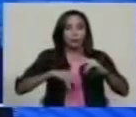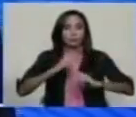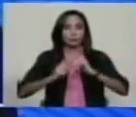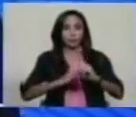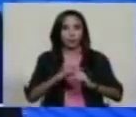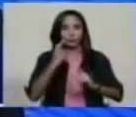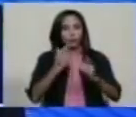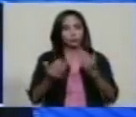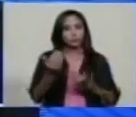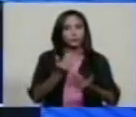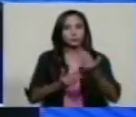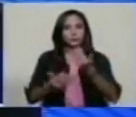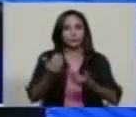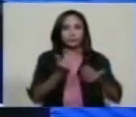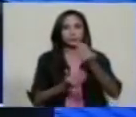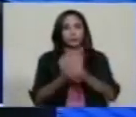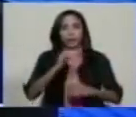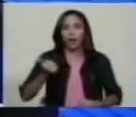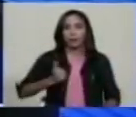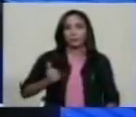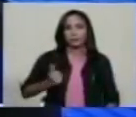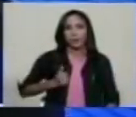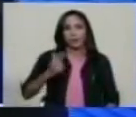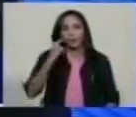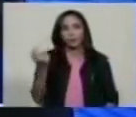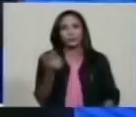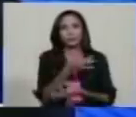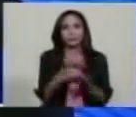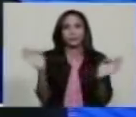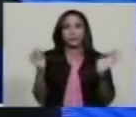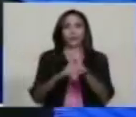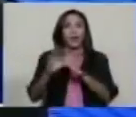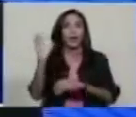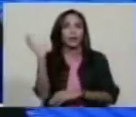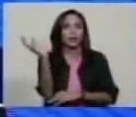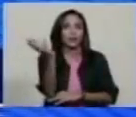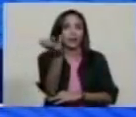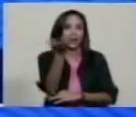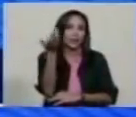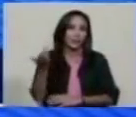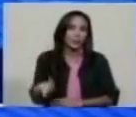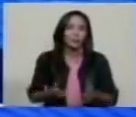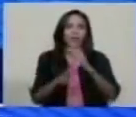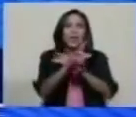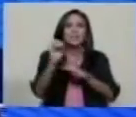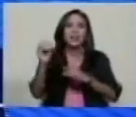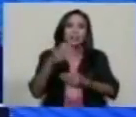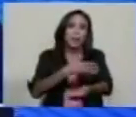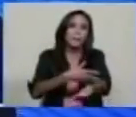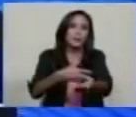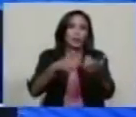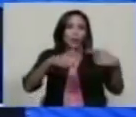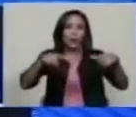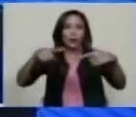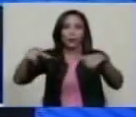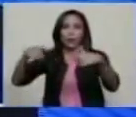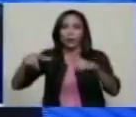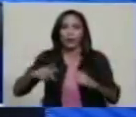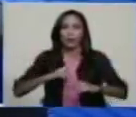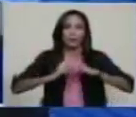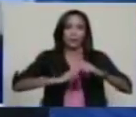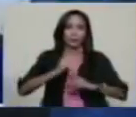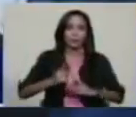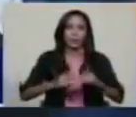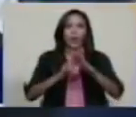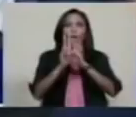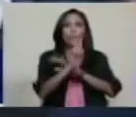alguna u otra manera pueda aprovechar las excelentes condiciones climáticas que tenemos, las 30 millones de hectáreas cultivables, 2.5